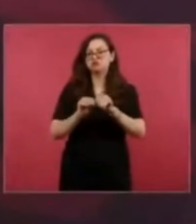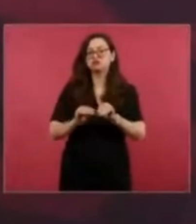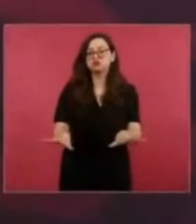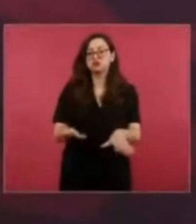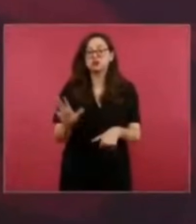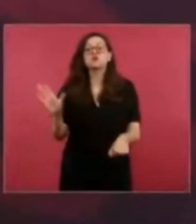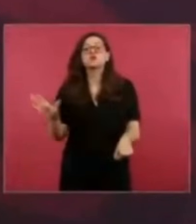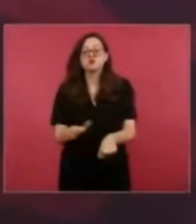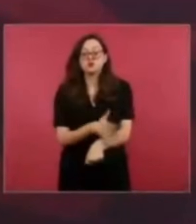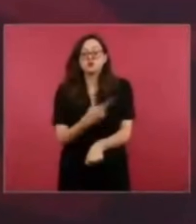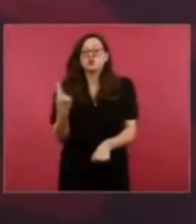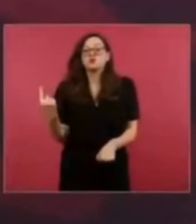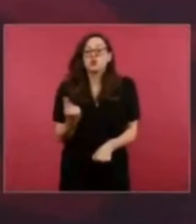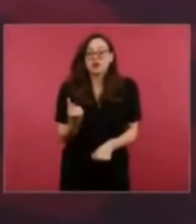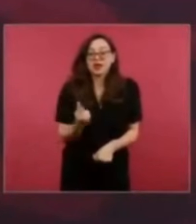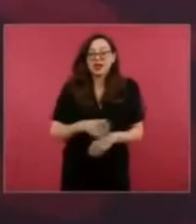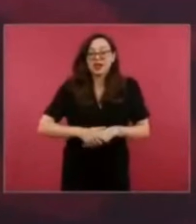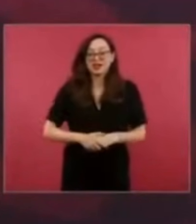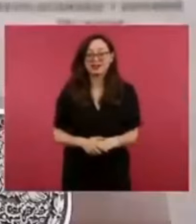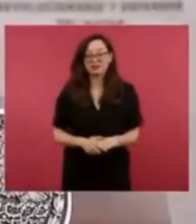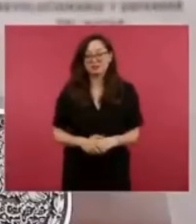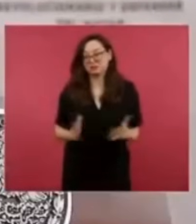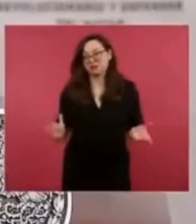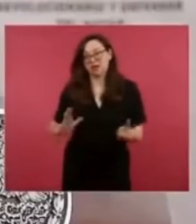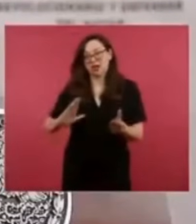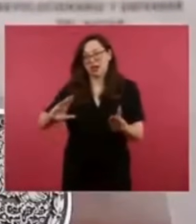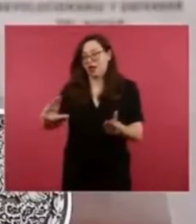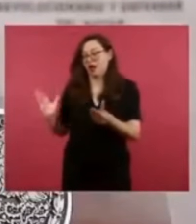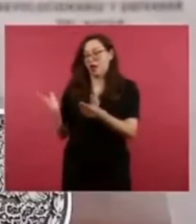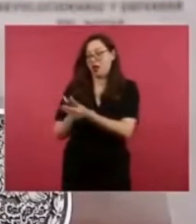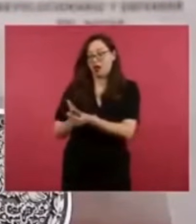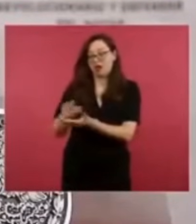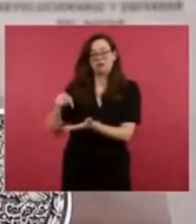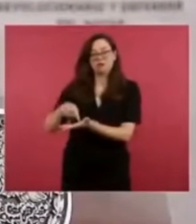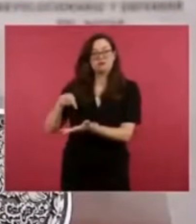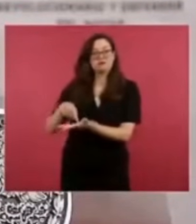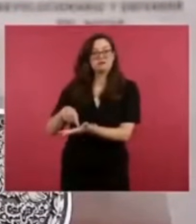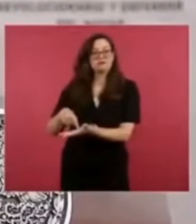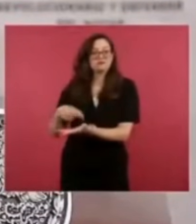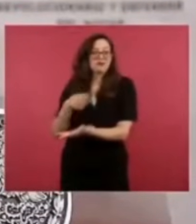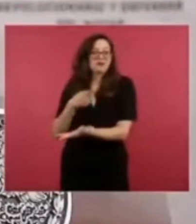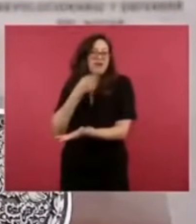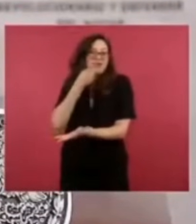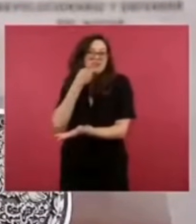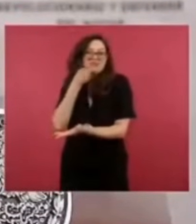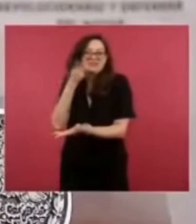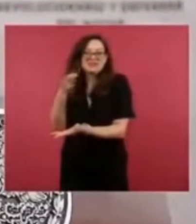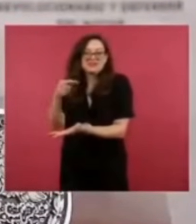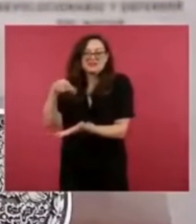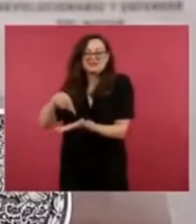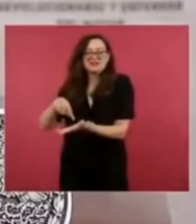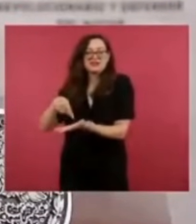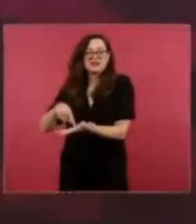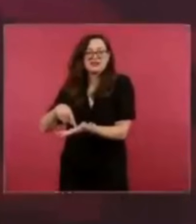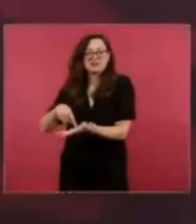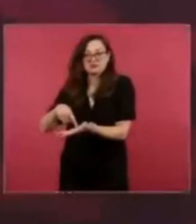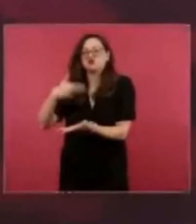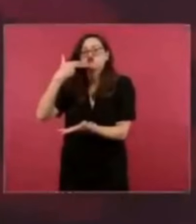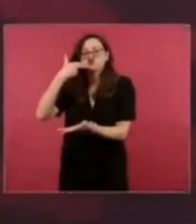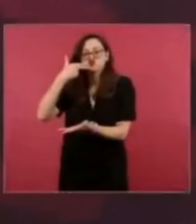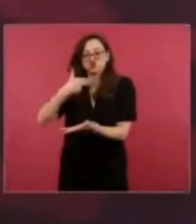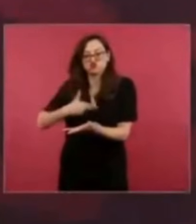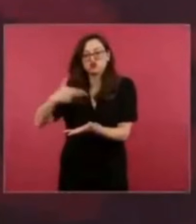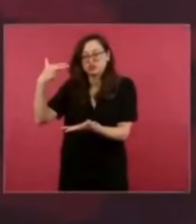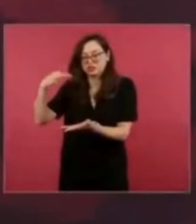hacen un señalamiento de que hay que enviarle copia de la investigación, del cierre de la carpeta en